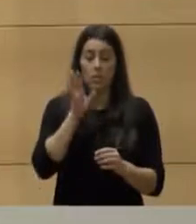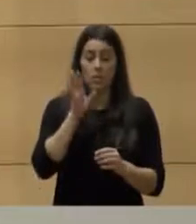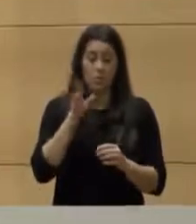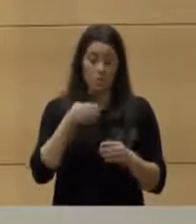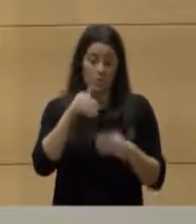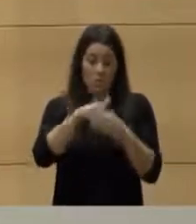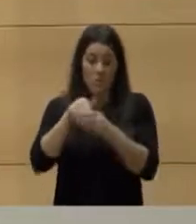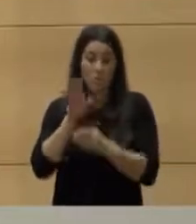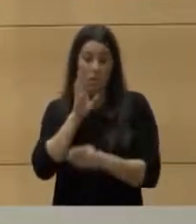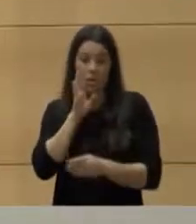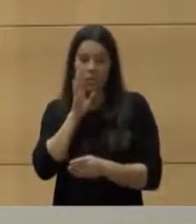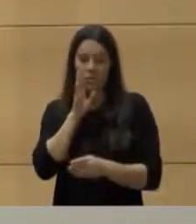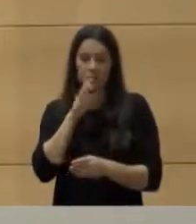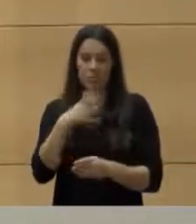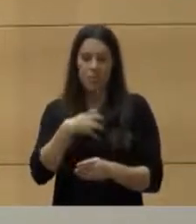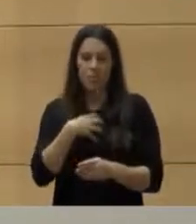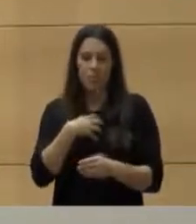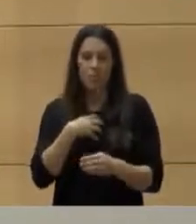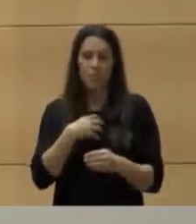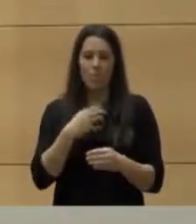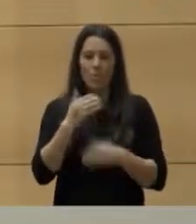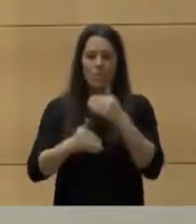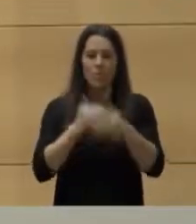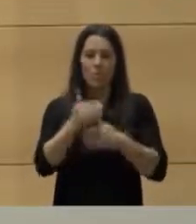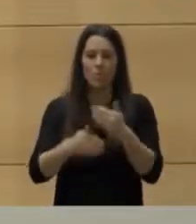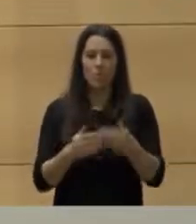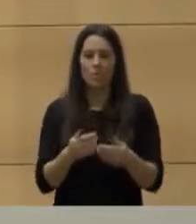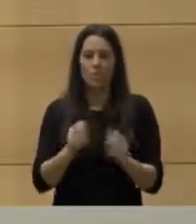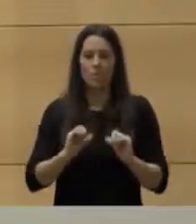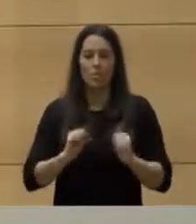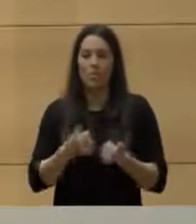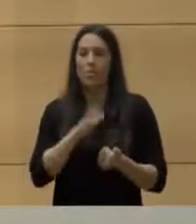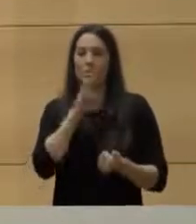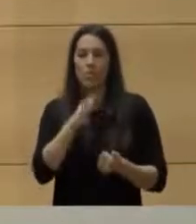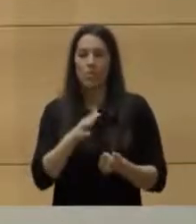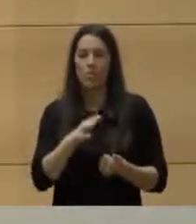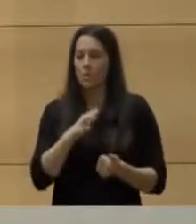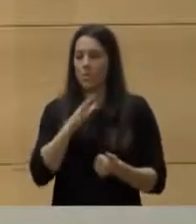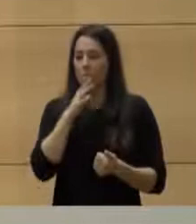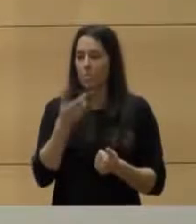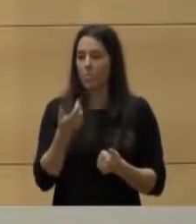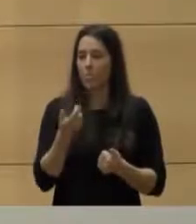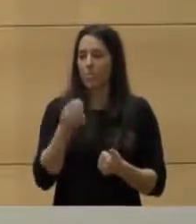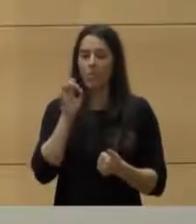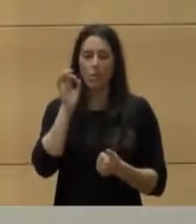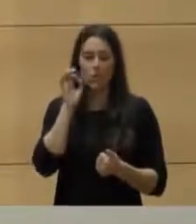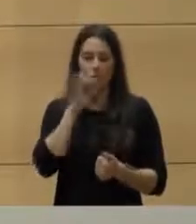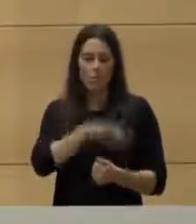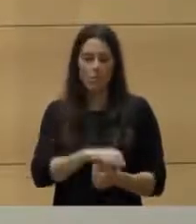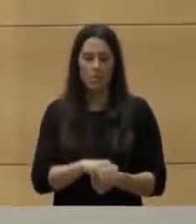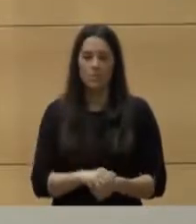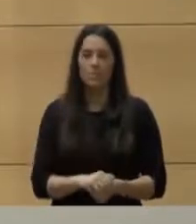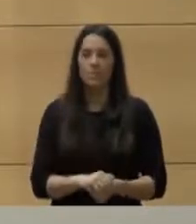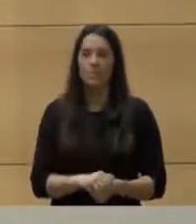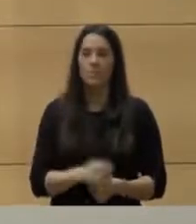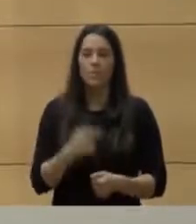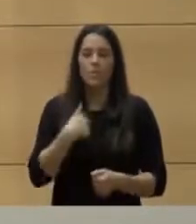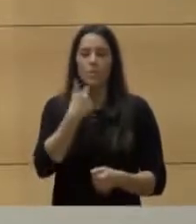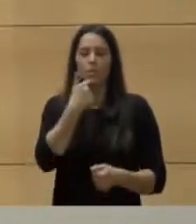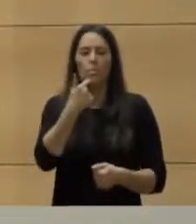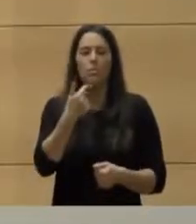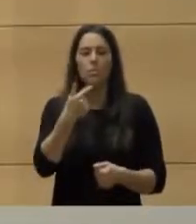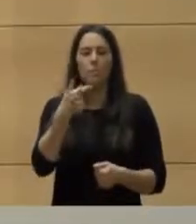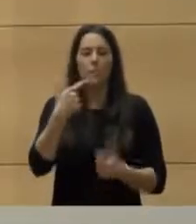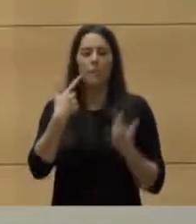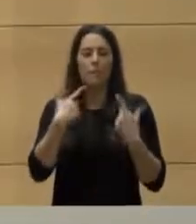proceso. Hay una apatía generalizada. Yo no renuncio a que sean actores importantes. Digo